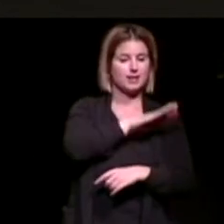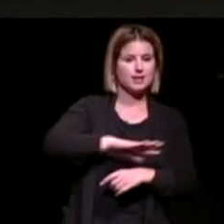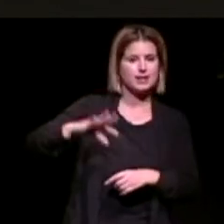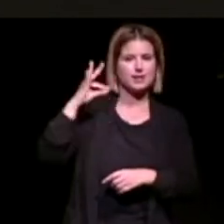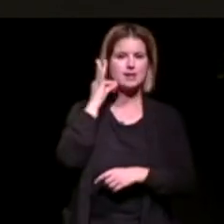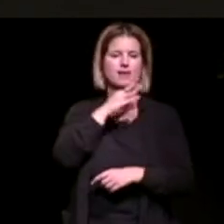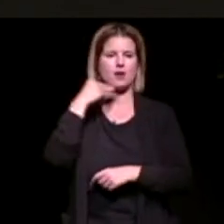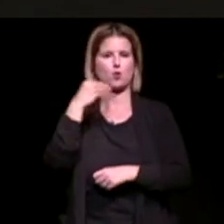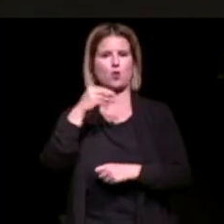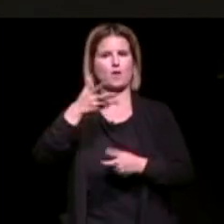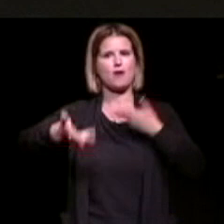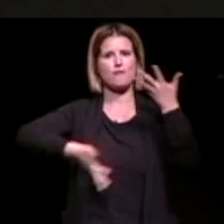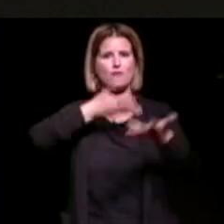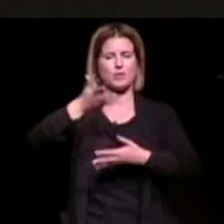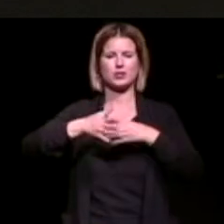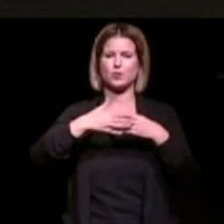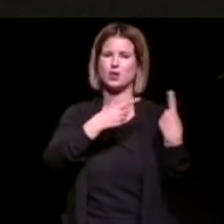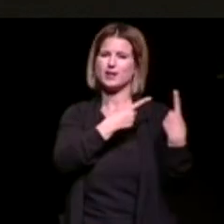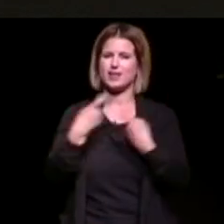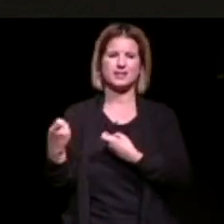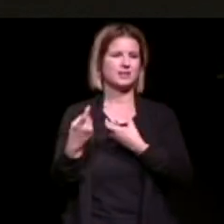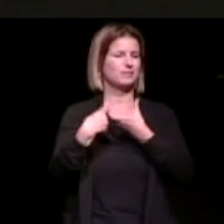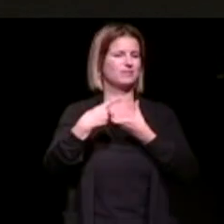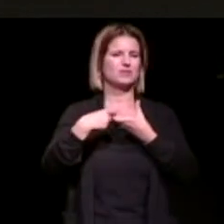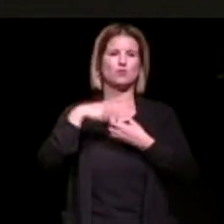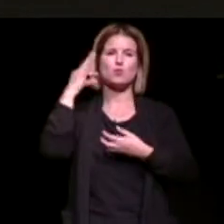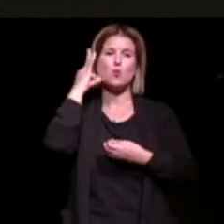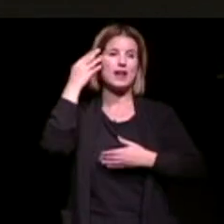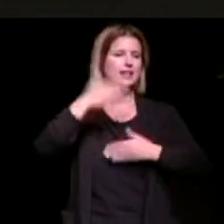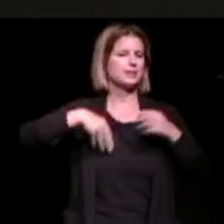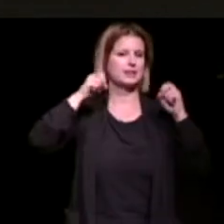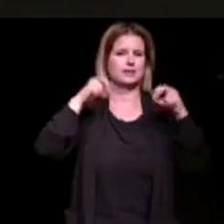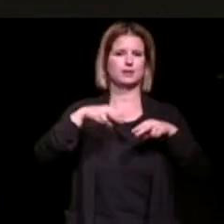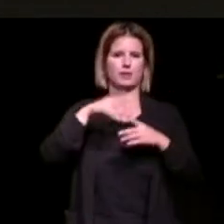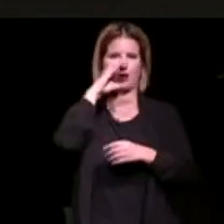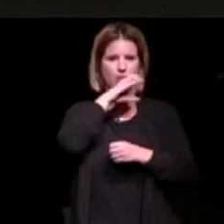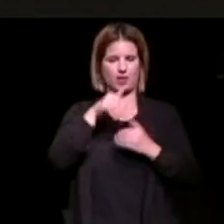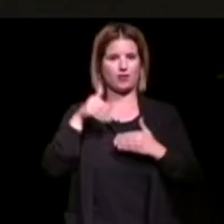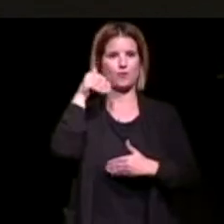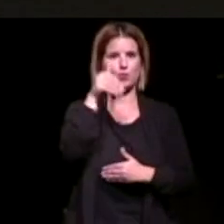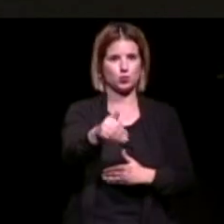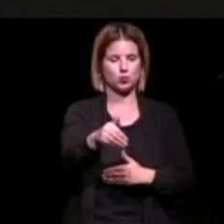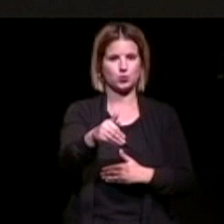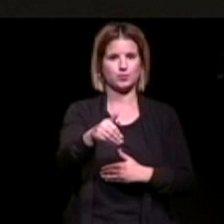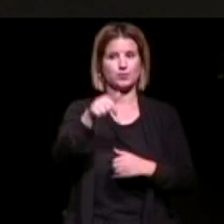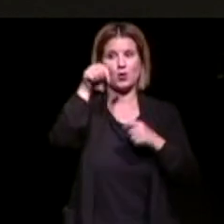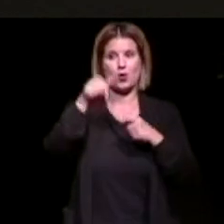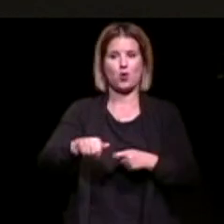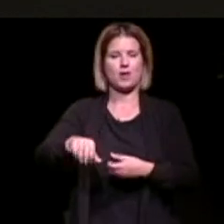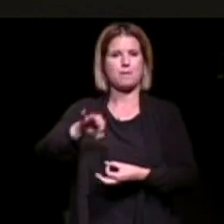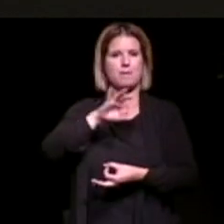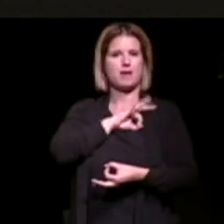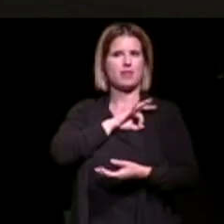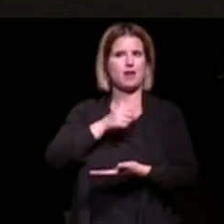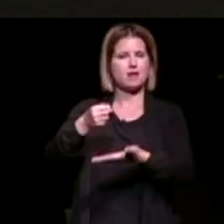las jóvenes Porque necesitamos mujeres sin límites para la ciencia del futuro recibir hoy esta medalla